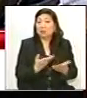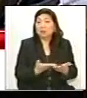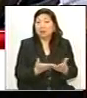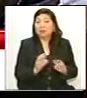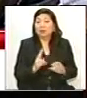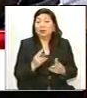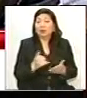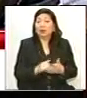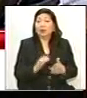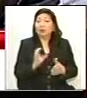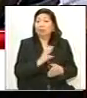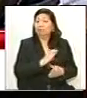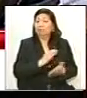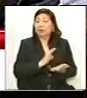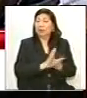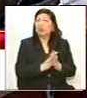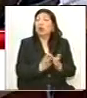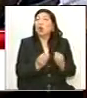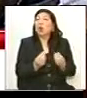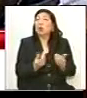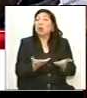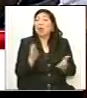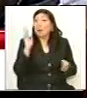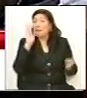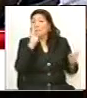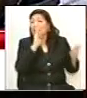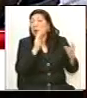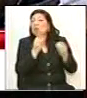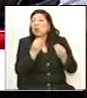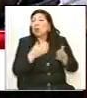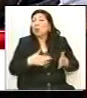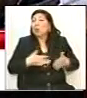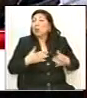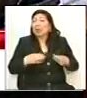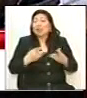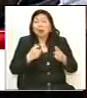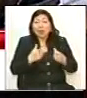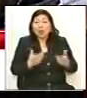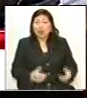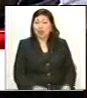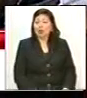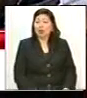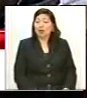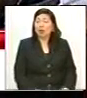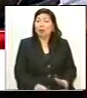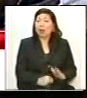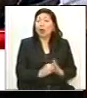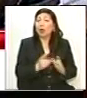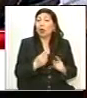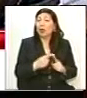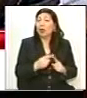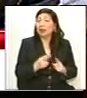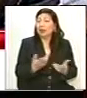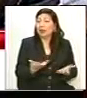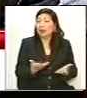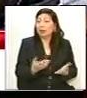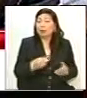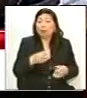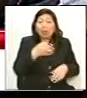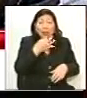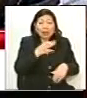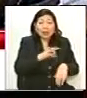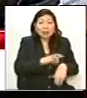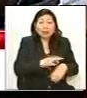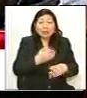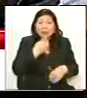la corrupción y la inconducta funcional. Entonces, ¿cómo no nos vamos a preocupar? ¿Por qué no le podemos hacer el control concurrente, por ejemplo, la contratación de las medicinas que